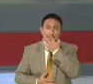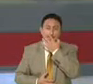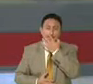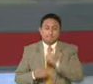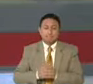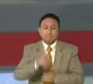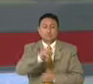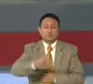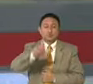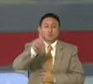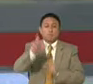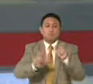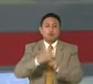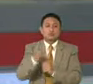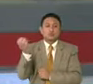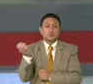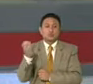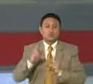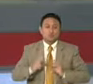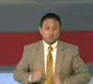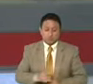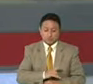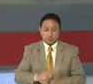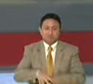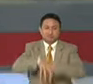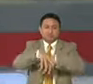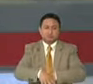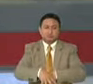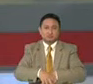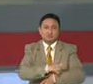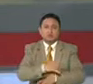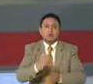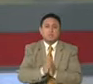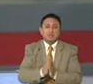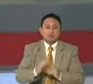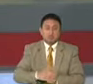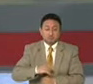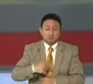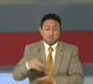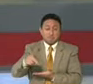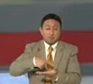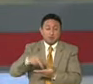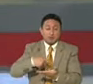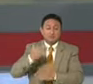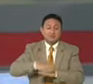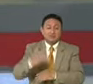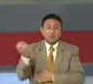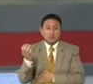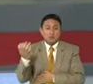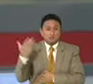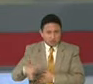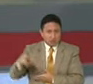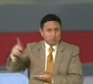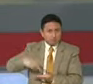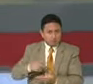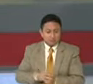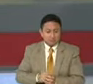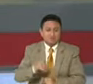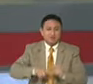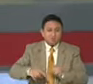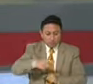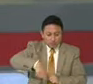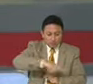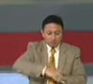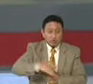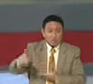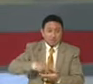Este lunes, los jubilados del sector de la salud realizaron un plantón para exigir que sus compensaciones por jubilación sean canceladas. En muchos casos, no